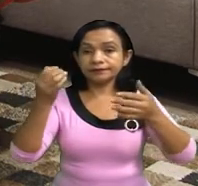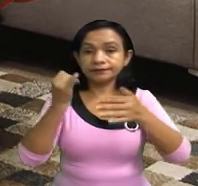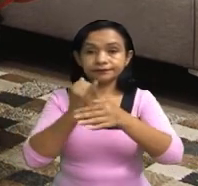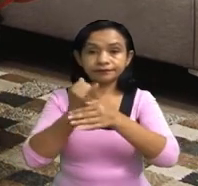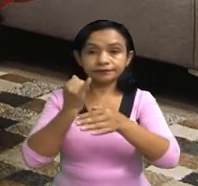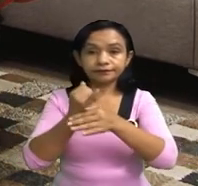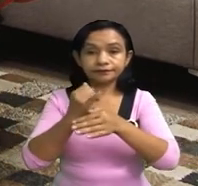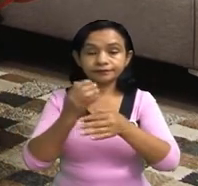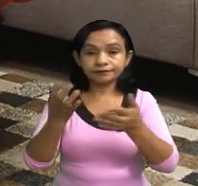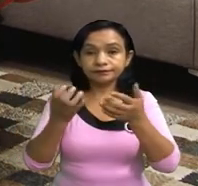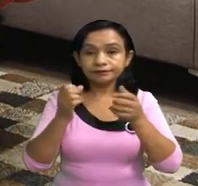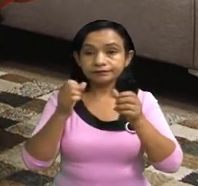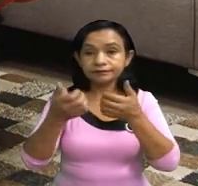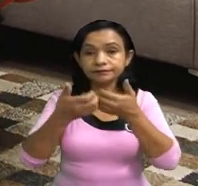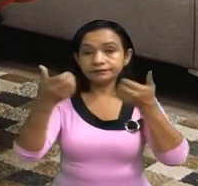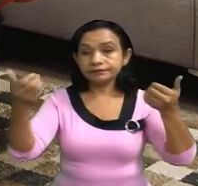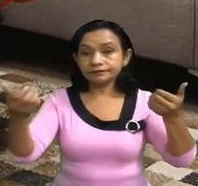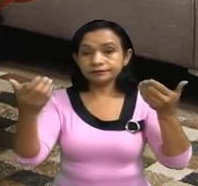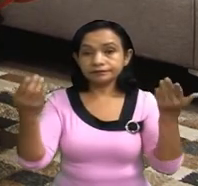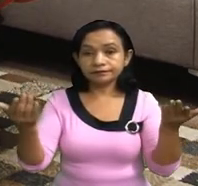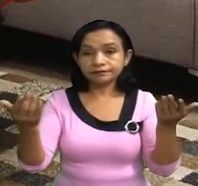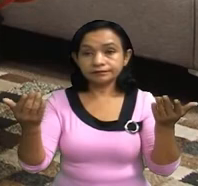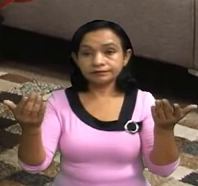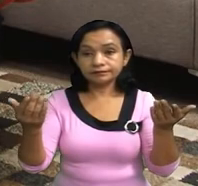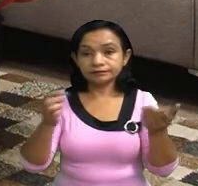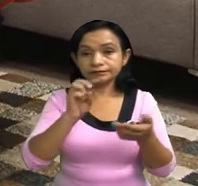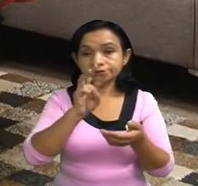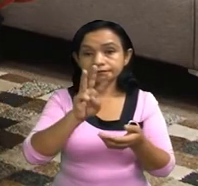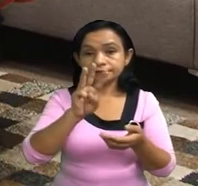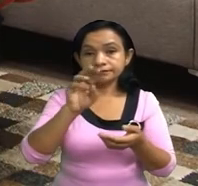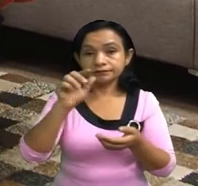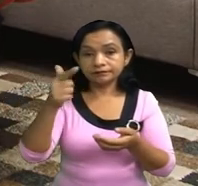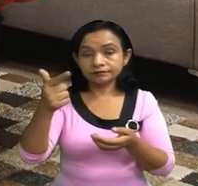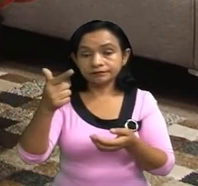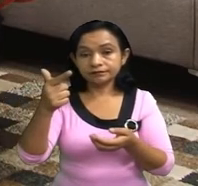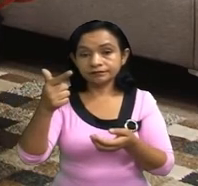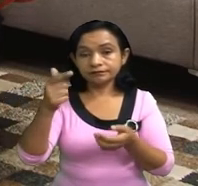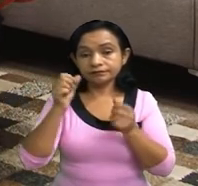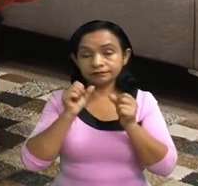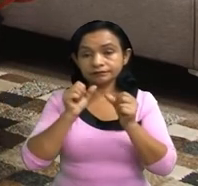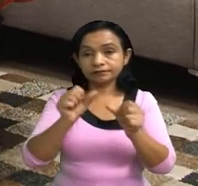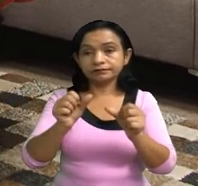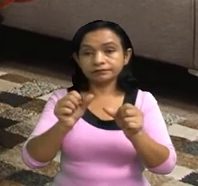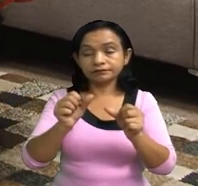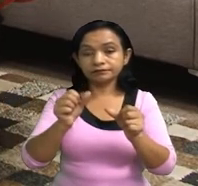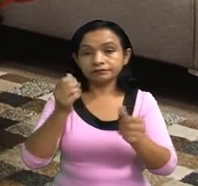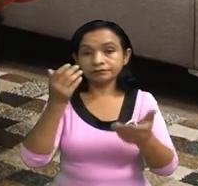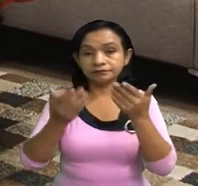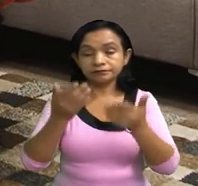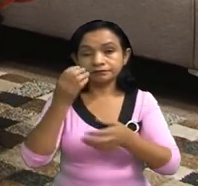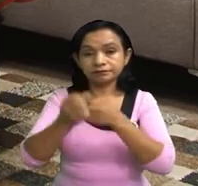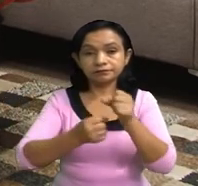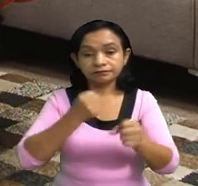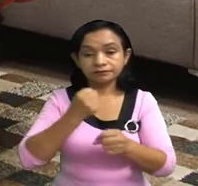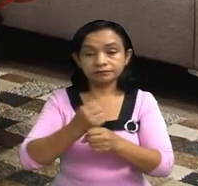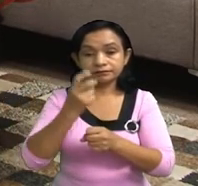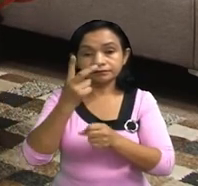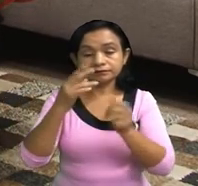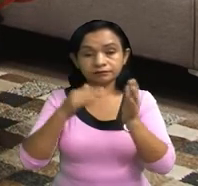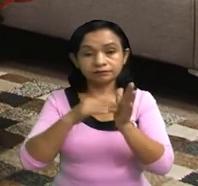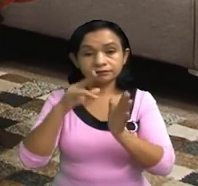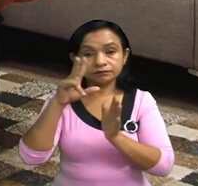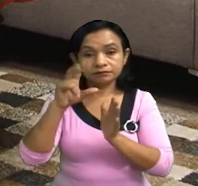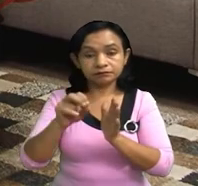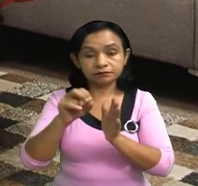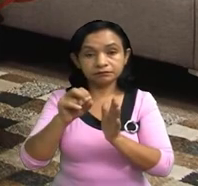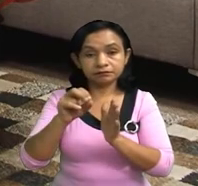sigan dividiéndonos, porque si no, ese 37%, si continúa así, es probable que el próximo año siga